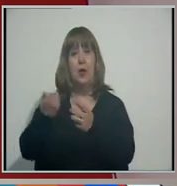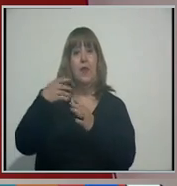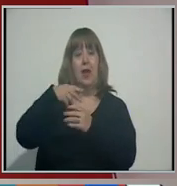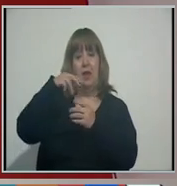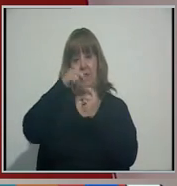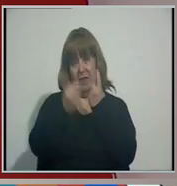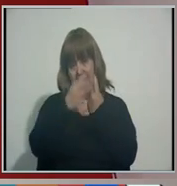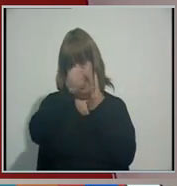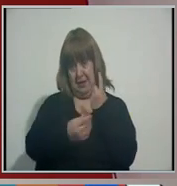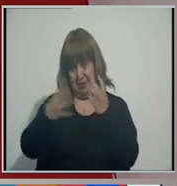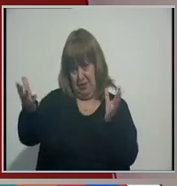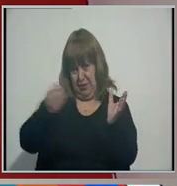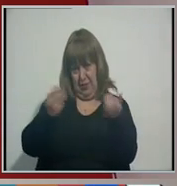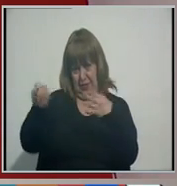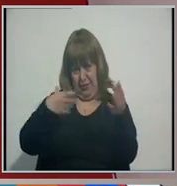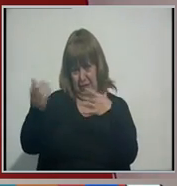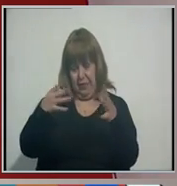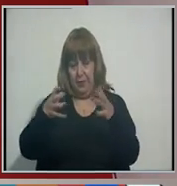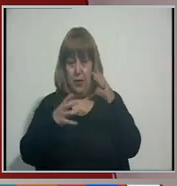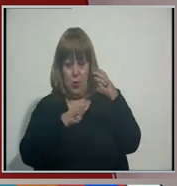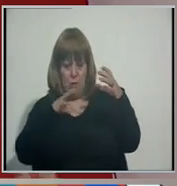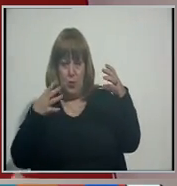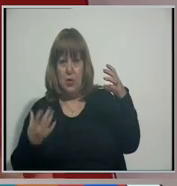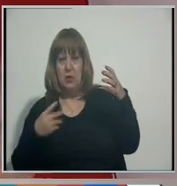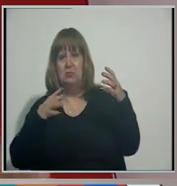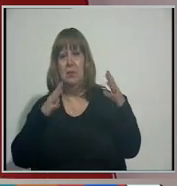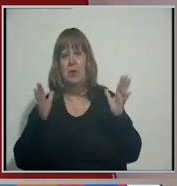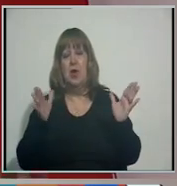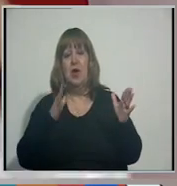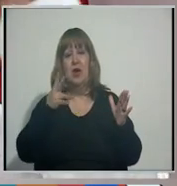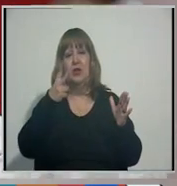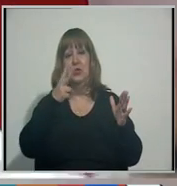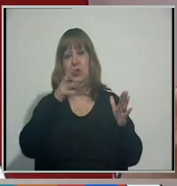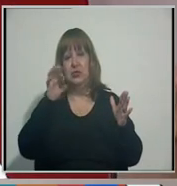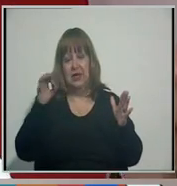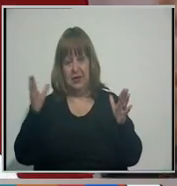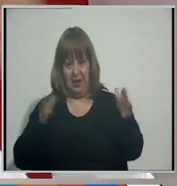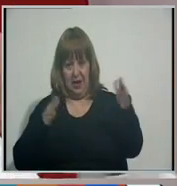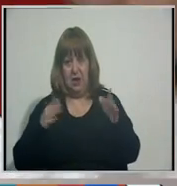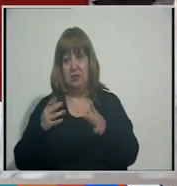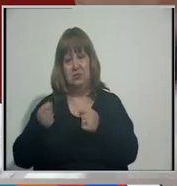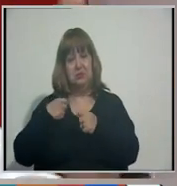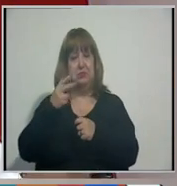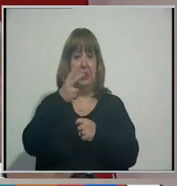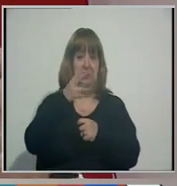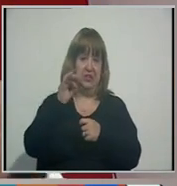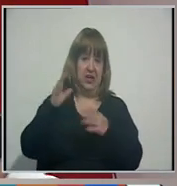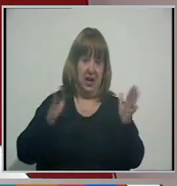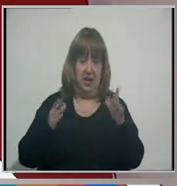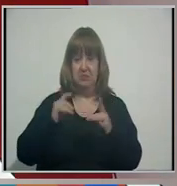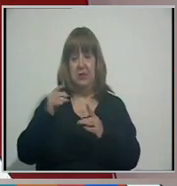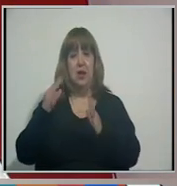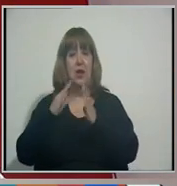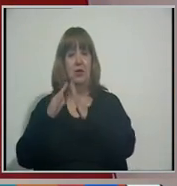lugar, muchas bananas, y nosotros recibimos de esas 200 cajas, 20 cajas. Llevo las cajas a nuestro comedor, que está en la favorita,